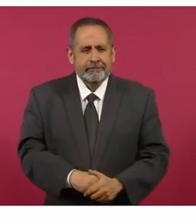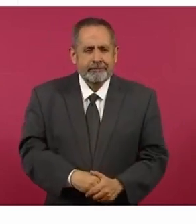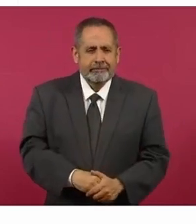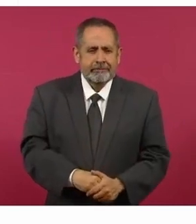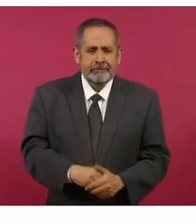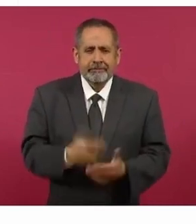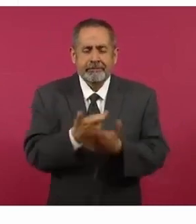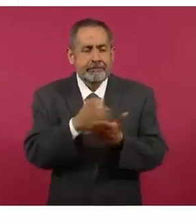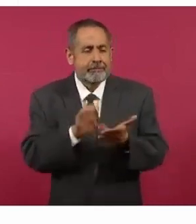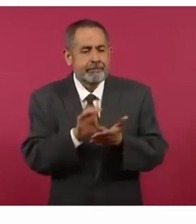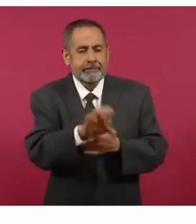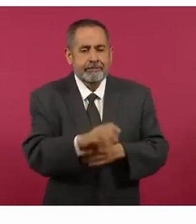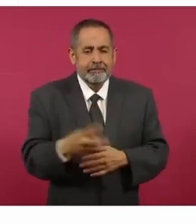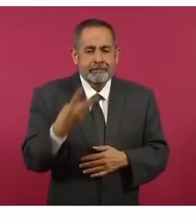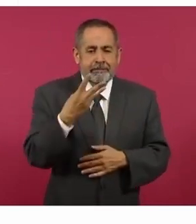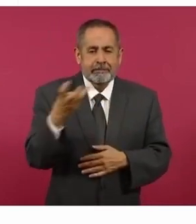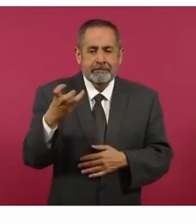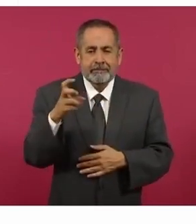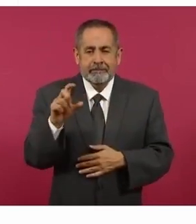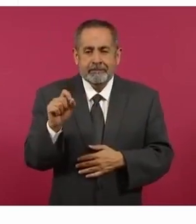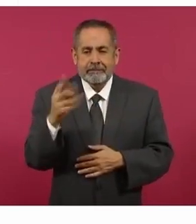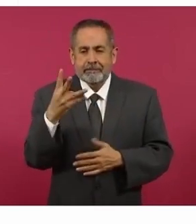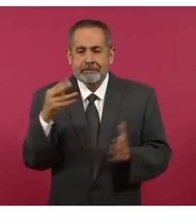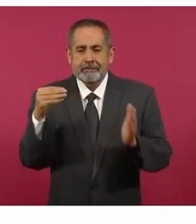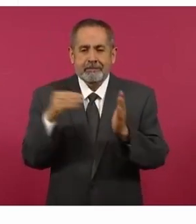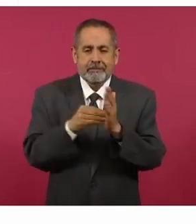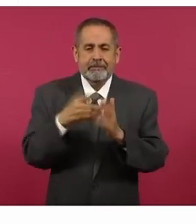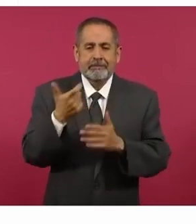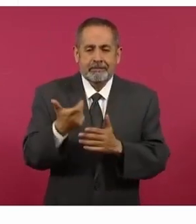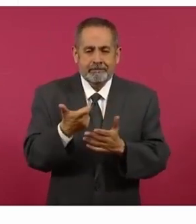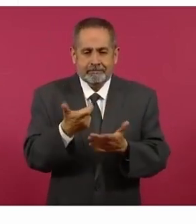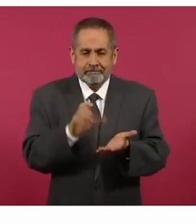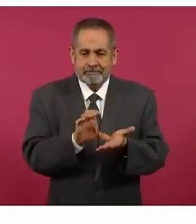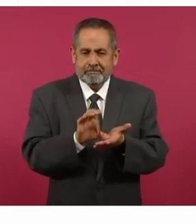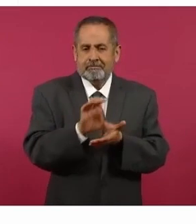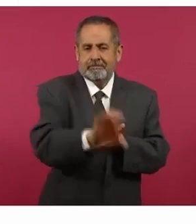le pagaron 324 mil pesos